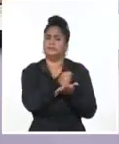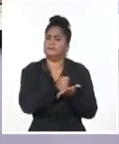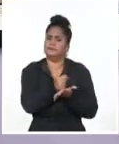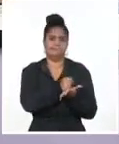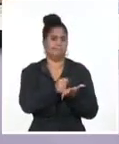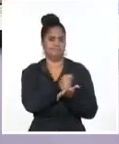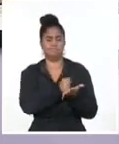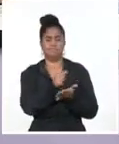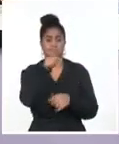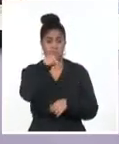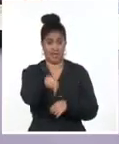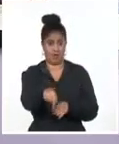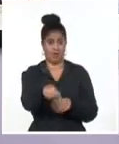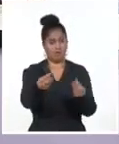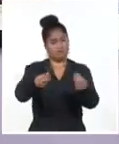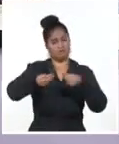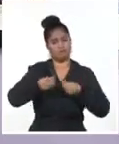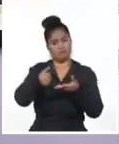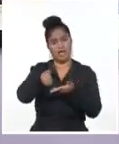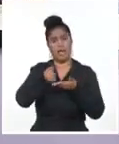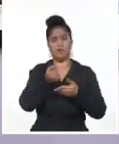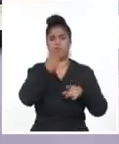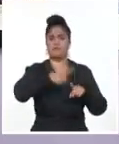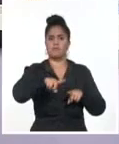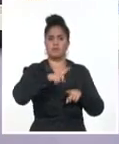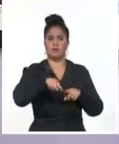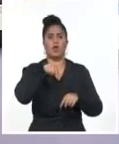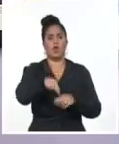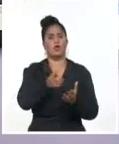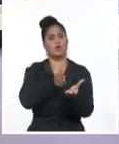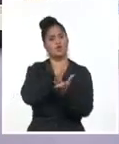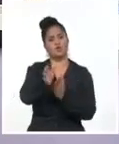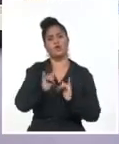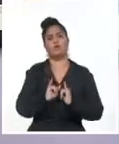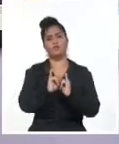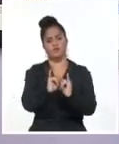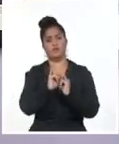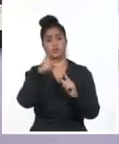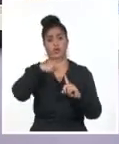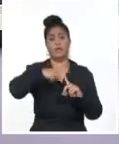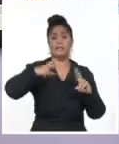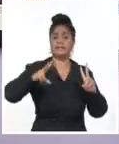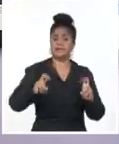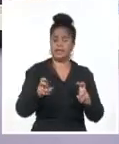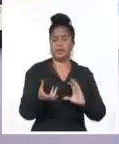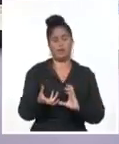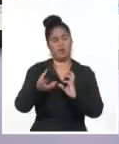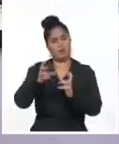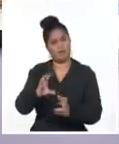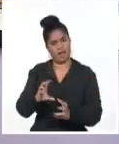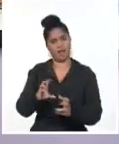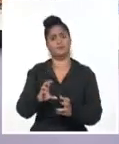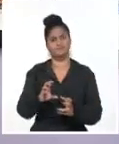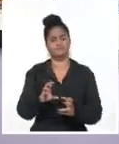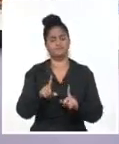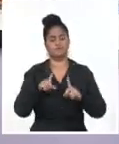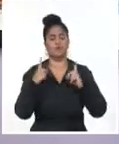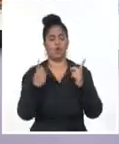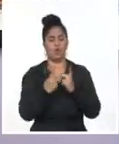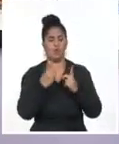materias primas y los insumos para su fabricación. Hoy damos seguimiento a este complejo tema de la realidad nacional. ¿Qué debilidades se